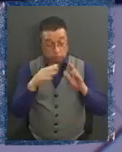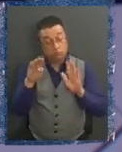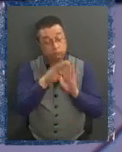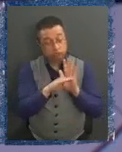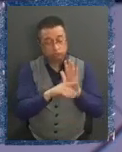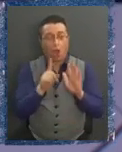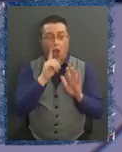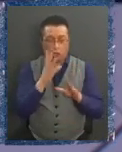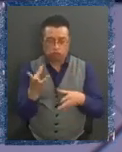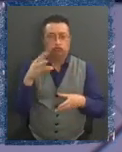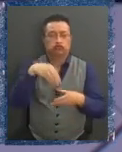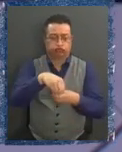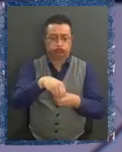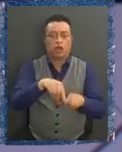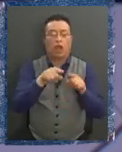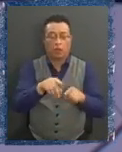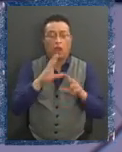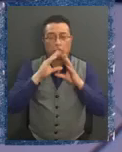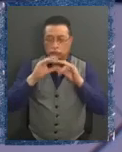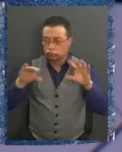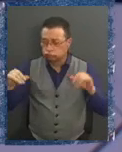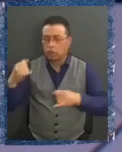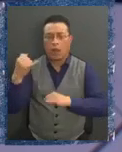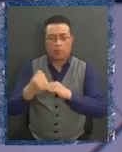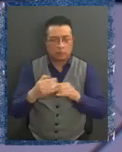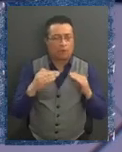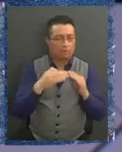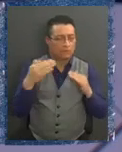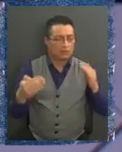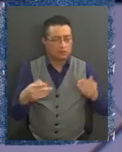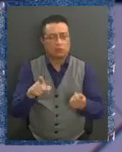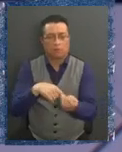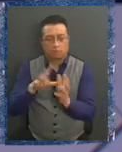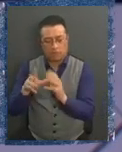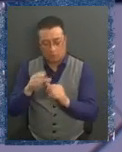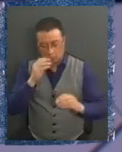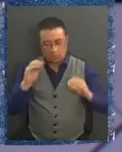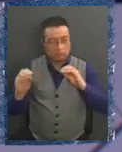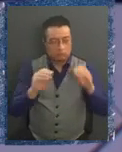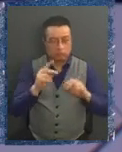ahí. Coménteselo a sus amigos, a sus vecinos, a sus familiares. Y nos